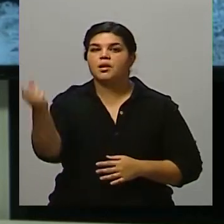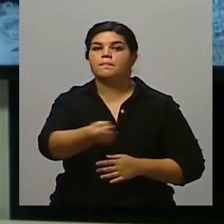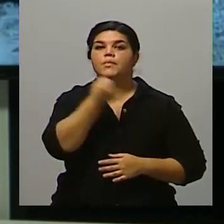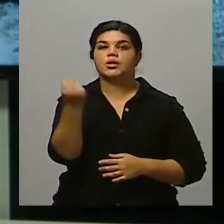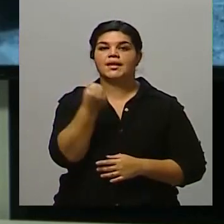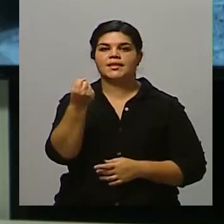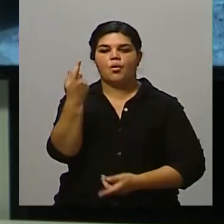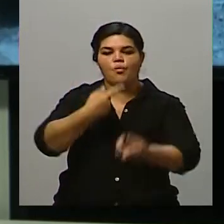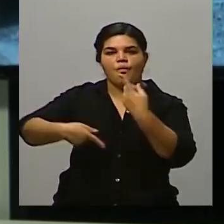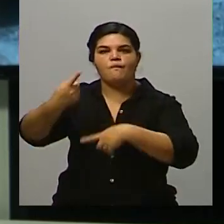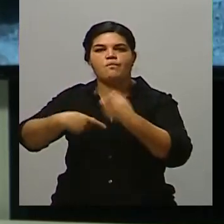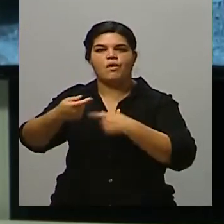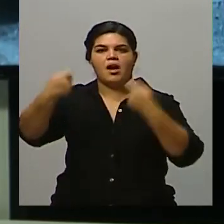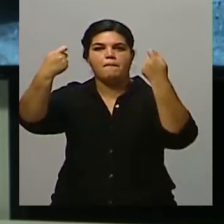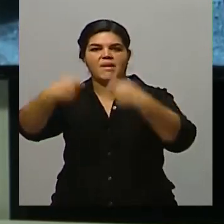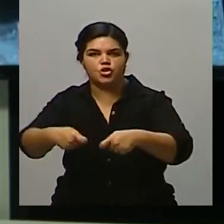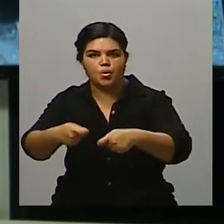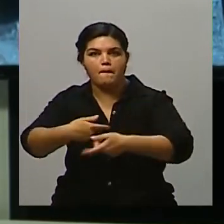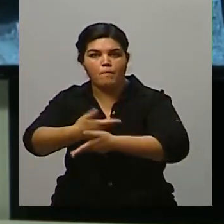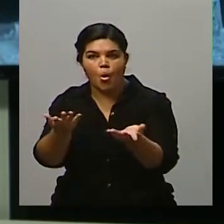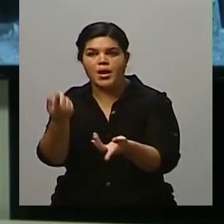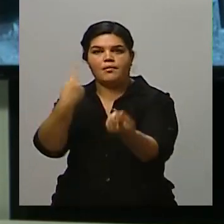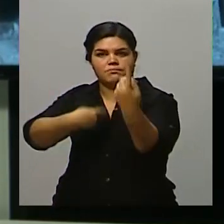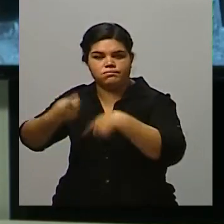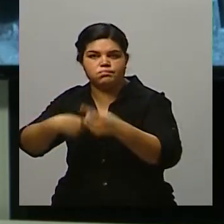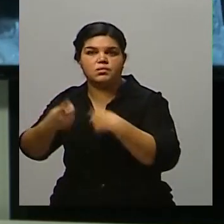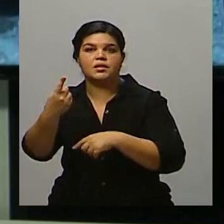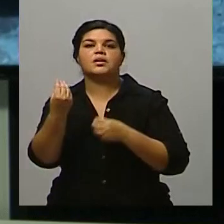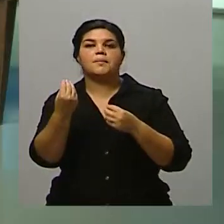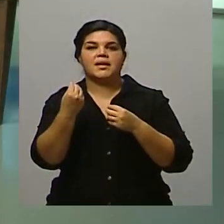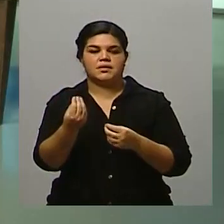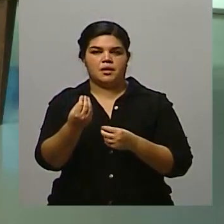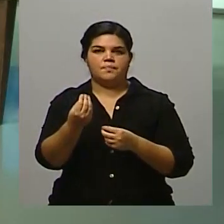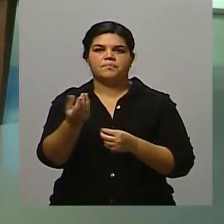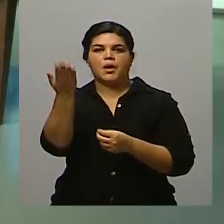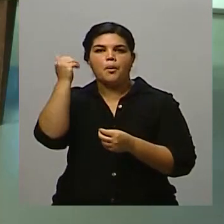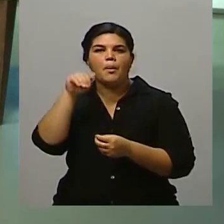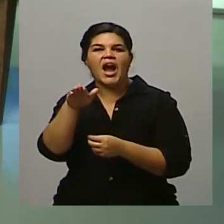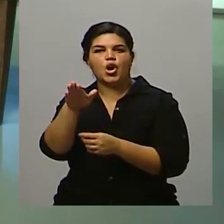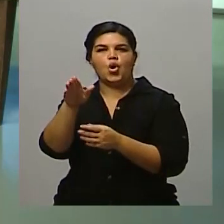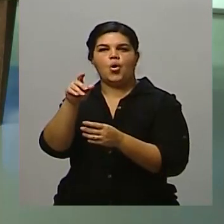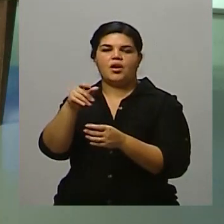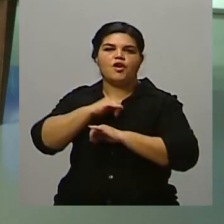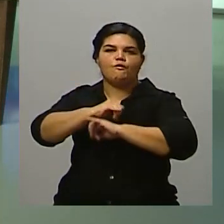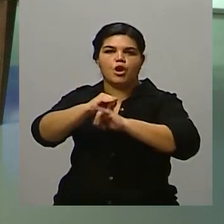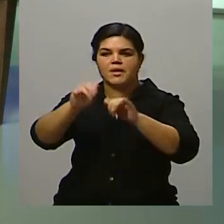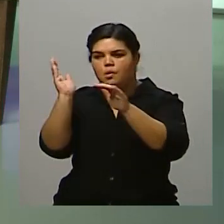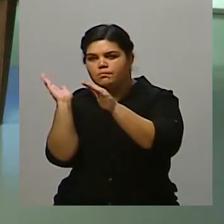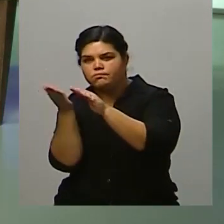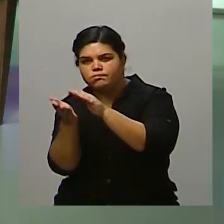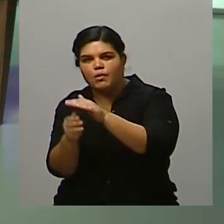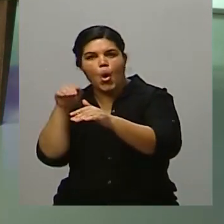el banco de proyectos funciona como la columna vertebral, donde se guarda la información. Y como cualquier lugar donde se guarda información,